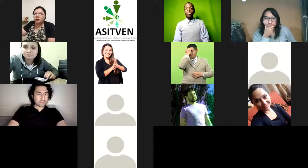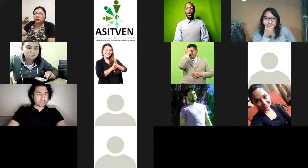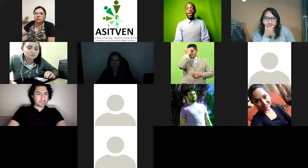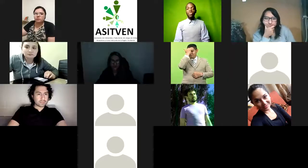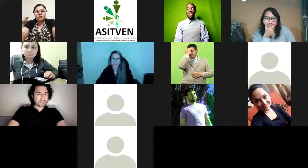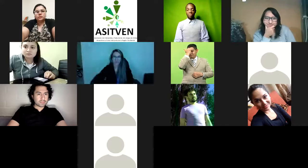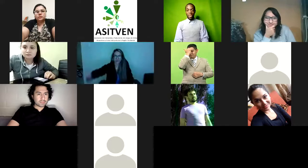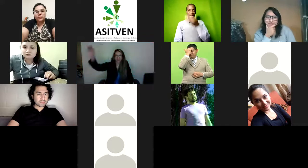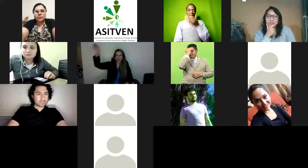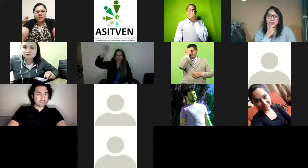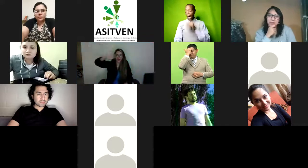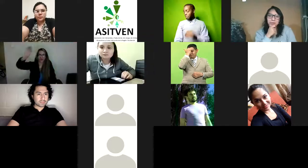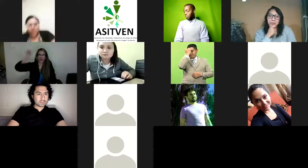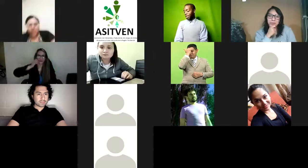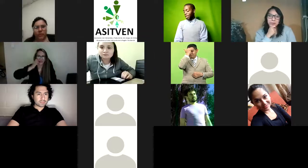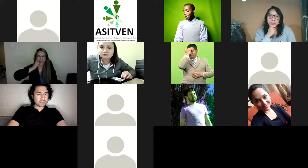¿Cómo les fue?